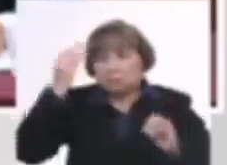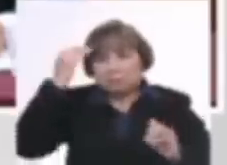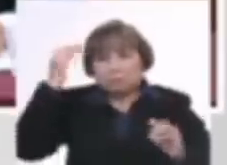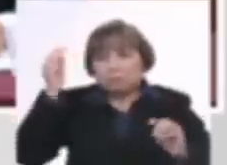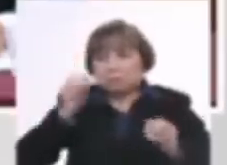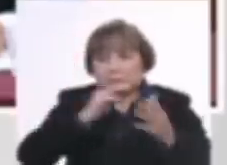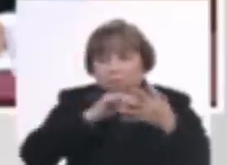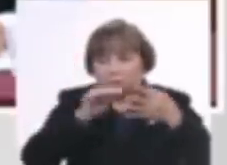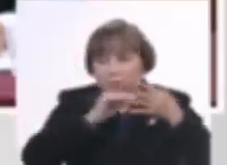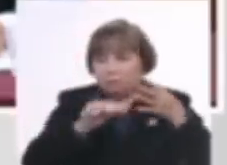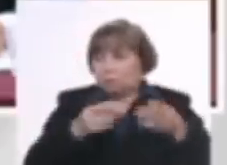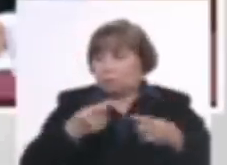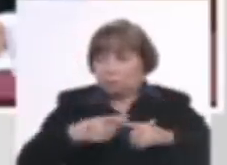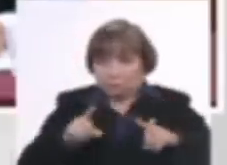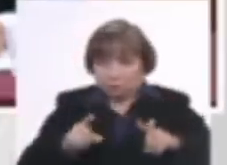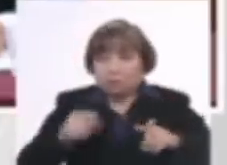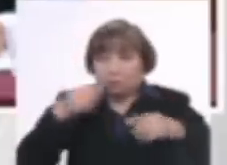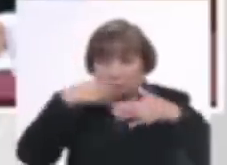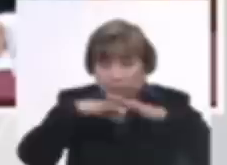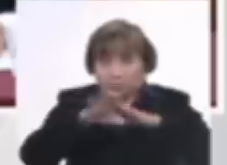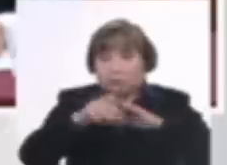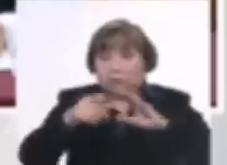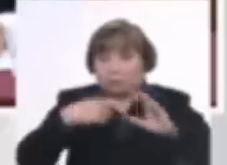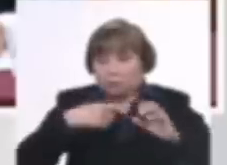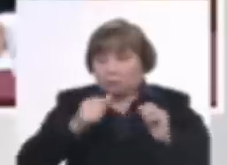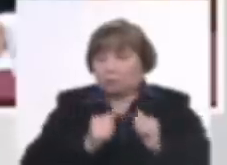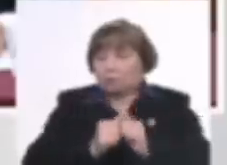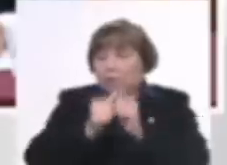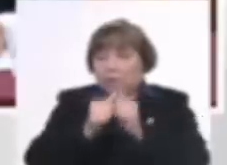tiene registro, pero ¿ella ingresaba con usted?